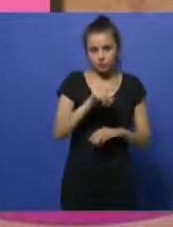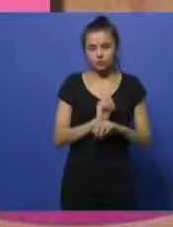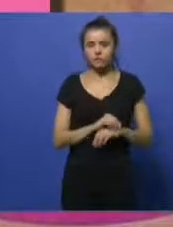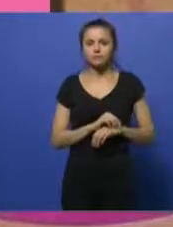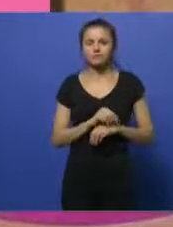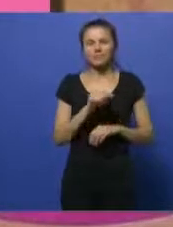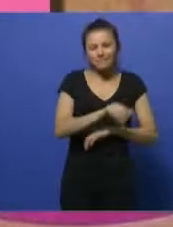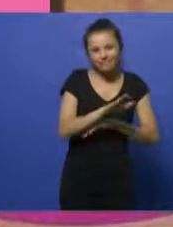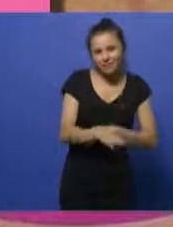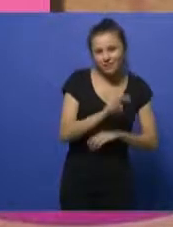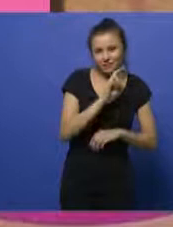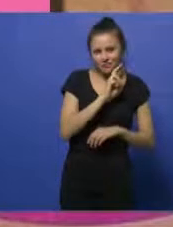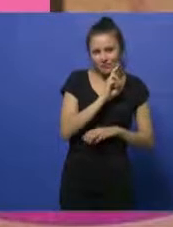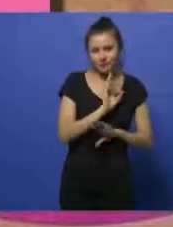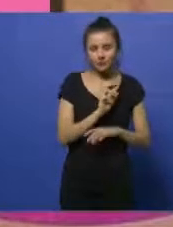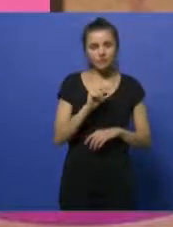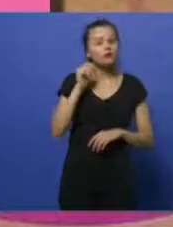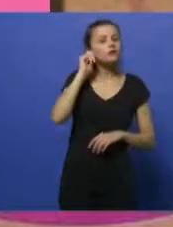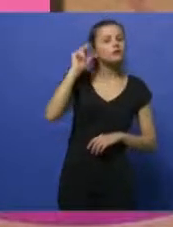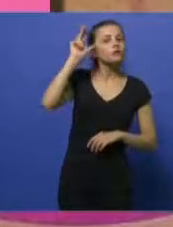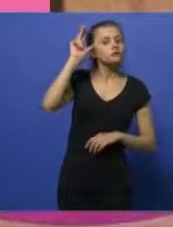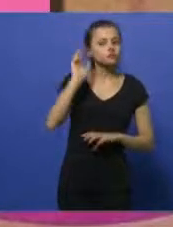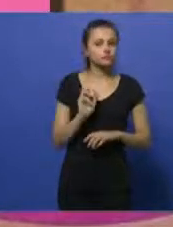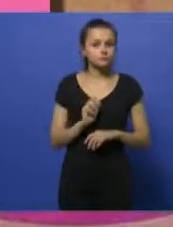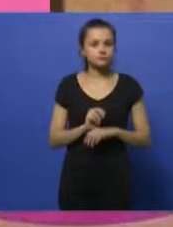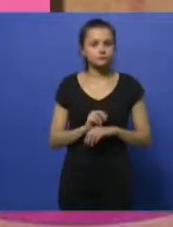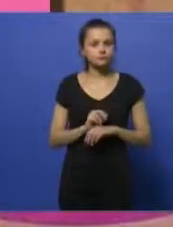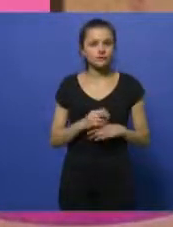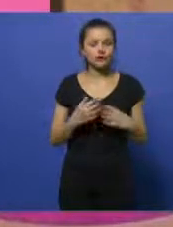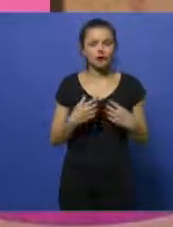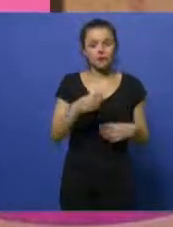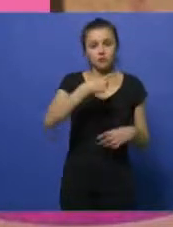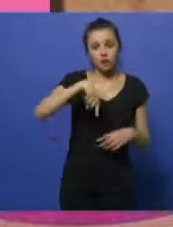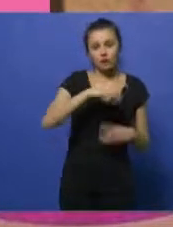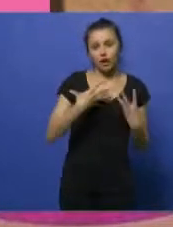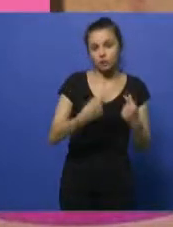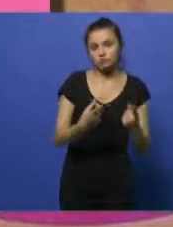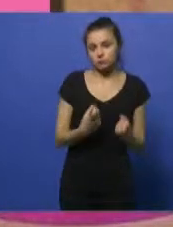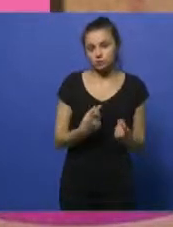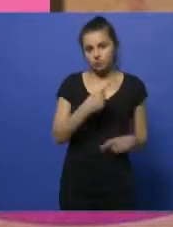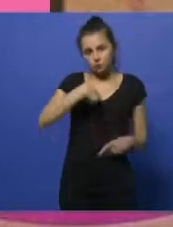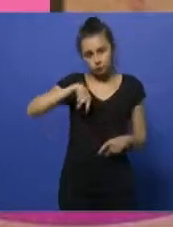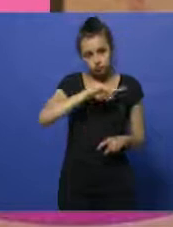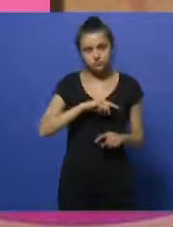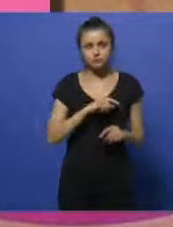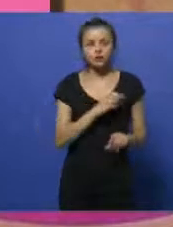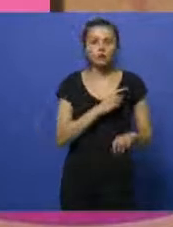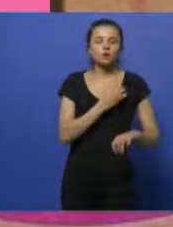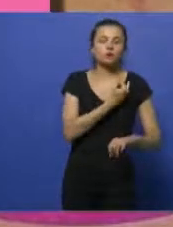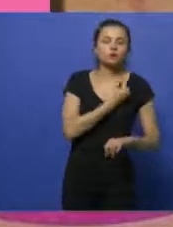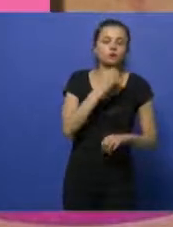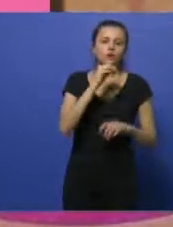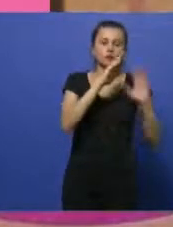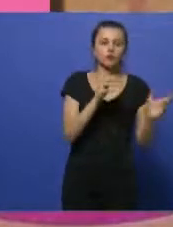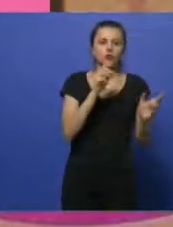esta pequeña niña de 8 años que necesita la ayuda de todos. El lugar es el Club El Prado Español